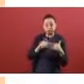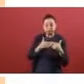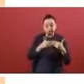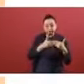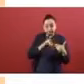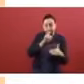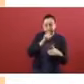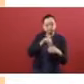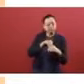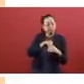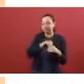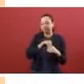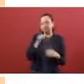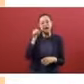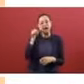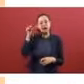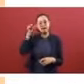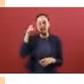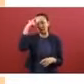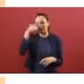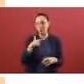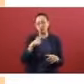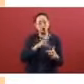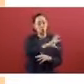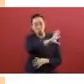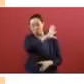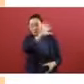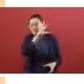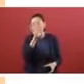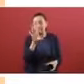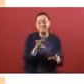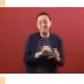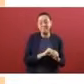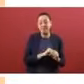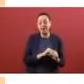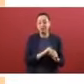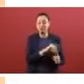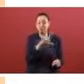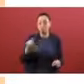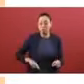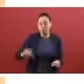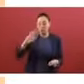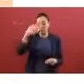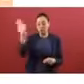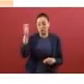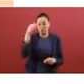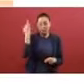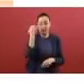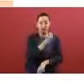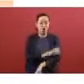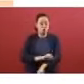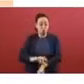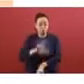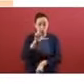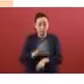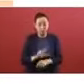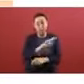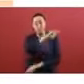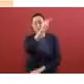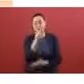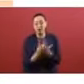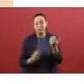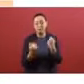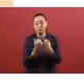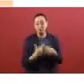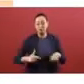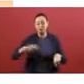el cumplimiento total, todas las declaraciones de los delegados del gobierno federal, de los coordinadores de los programas sociales y